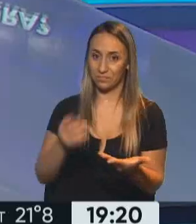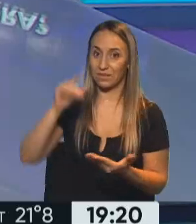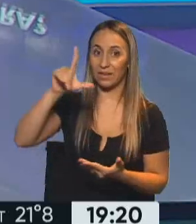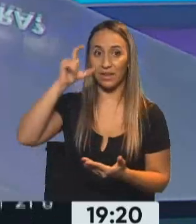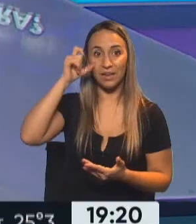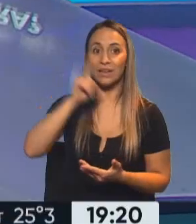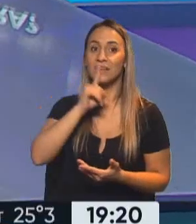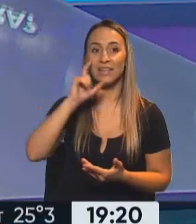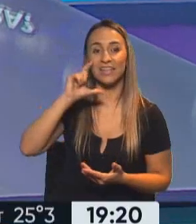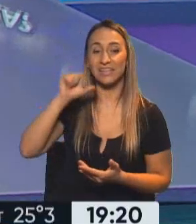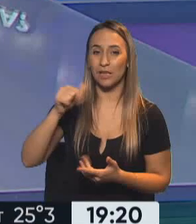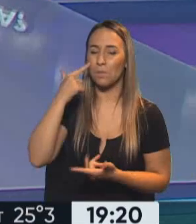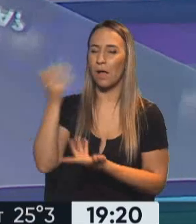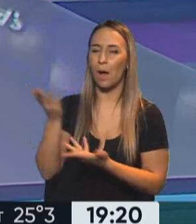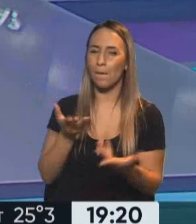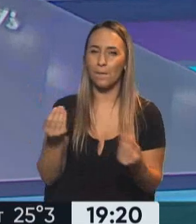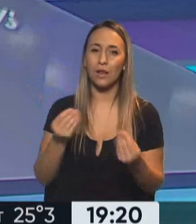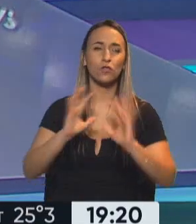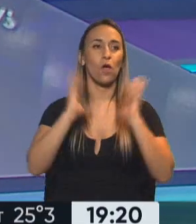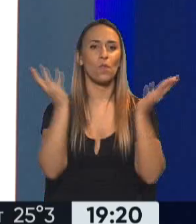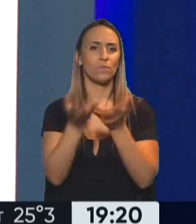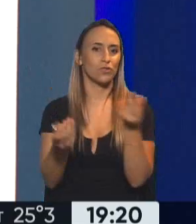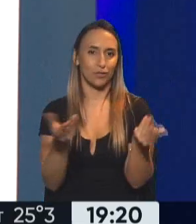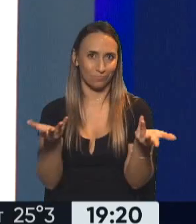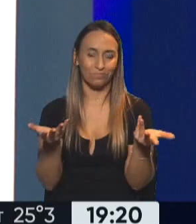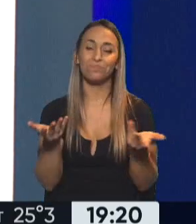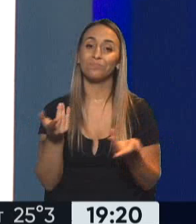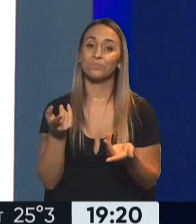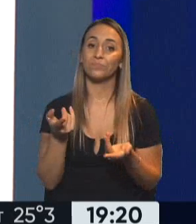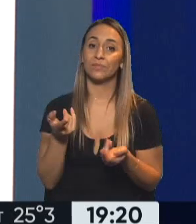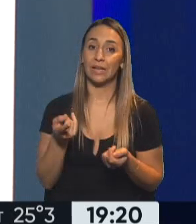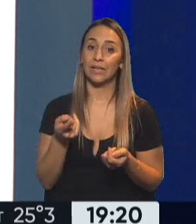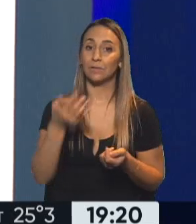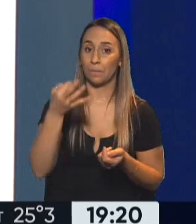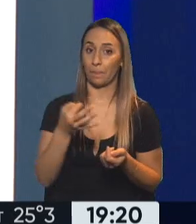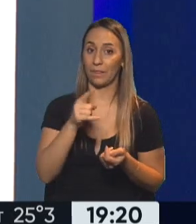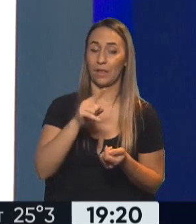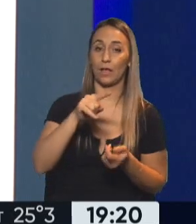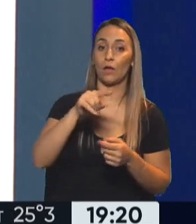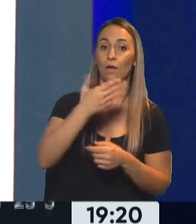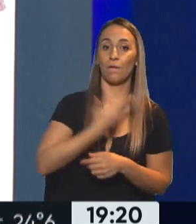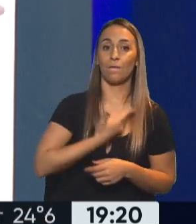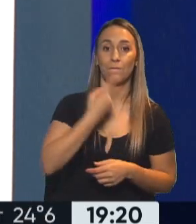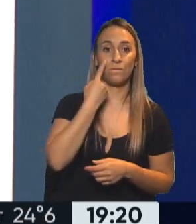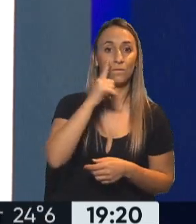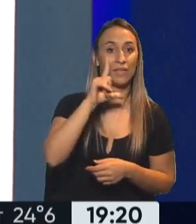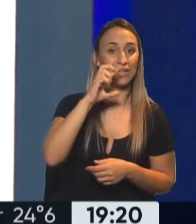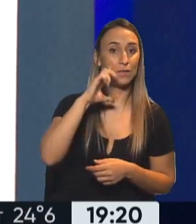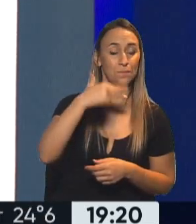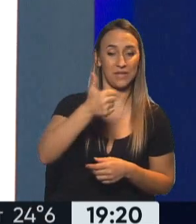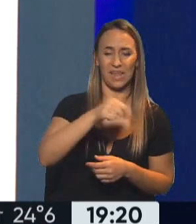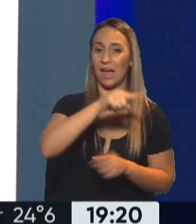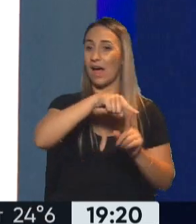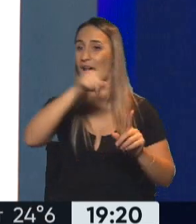Leticia para hacer ese repaso justamente de lo que ocurre en el mundo. Sí, así es, Feli. De Filipinas a Turquía, España o